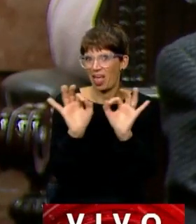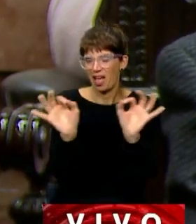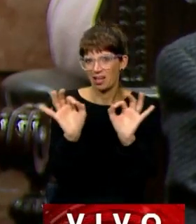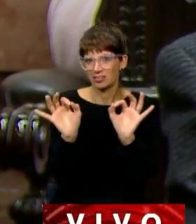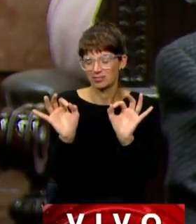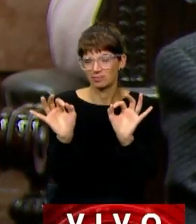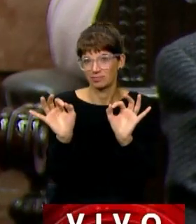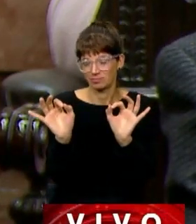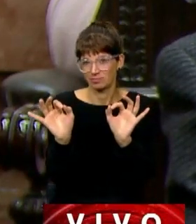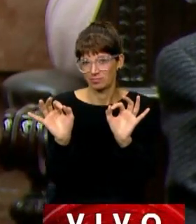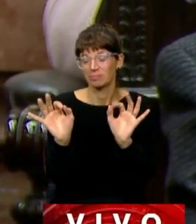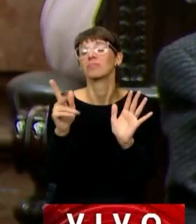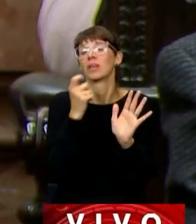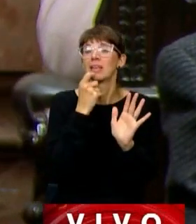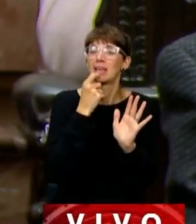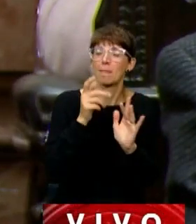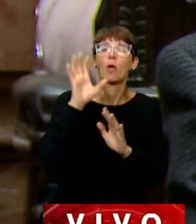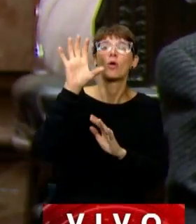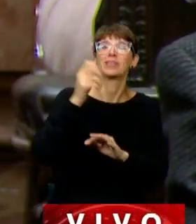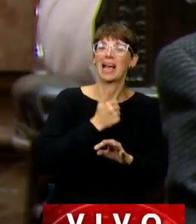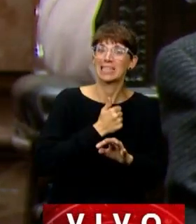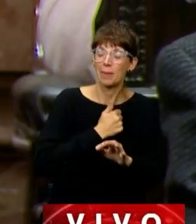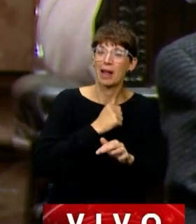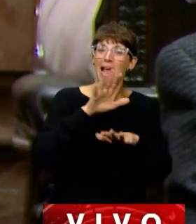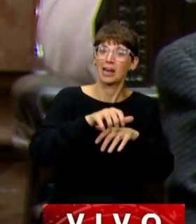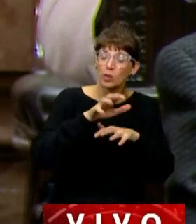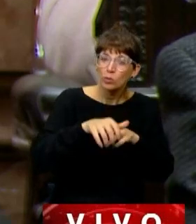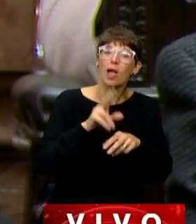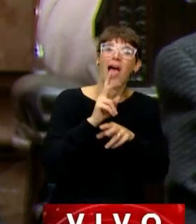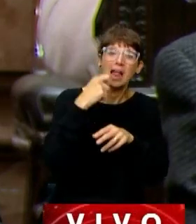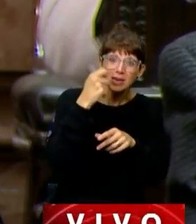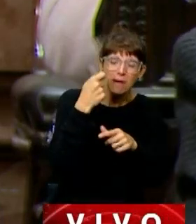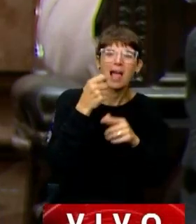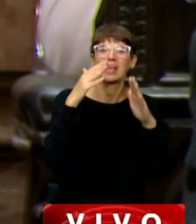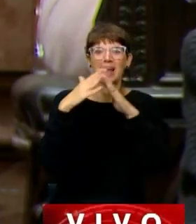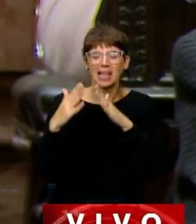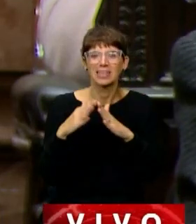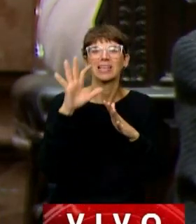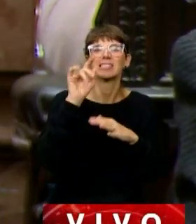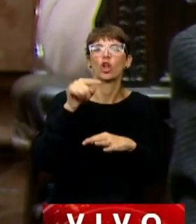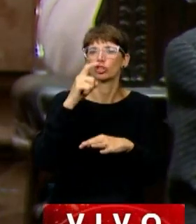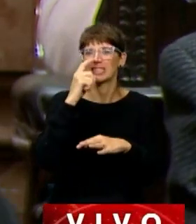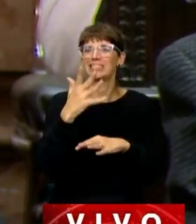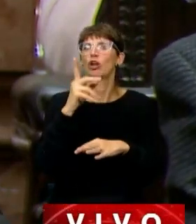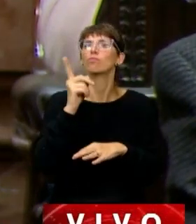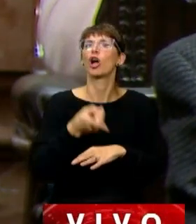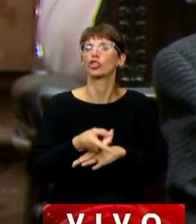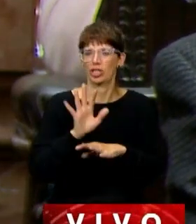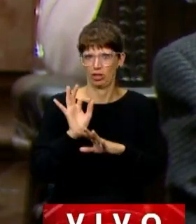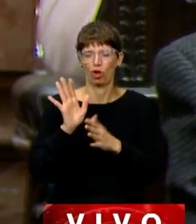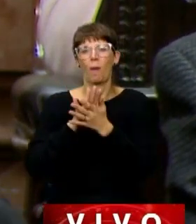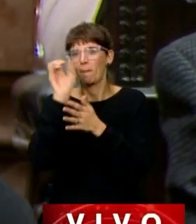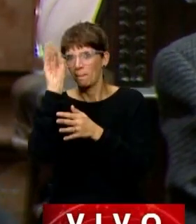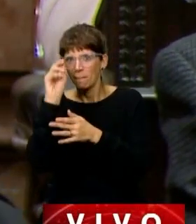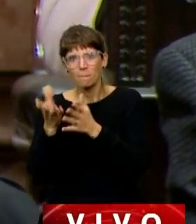Voy a señalar un ejemplo, la provincia de Catamarca, agricultura, ganadería, caza, 0,75, explotación y minas